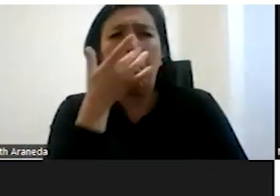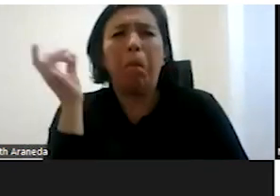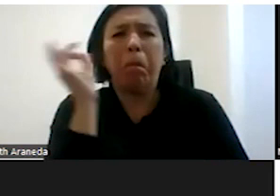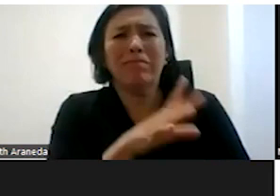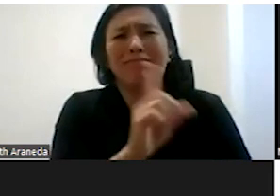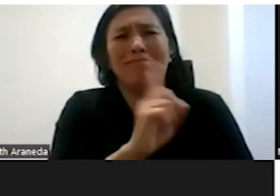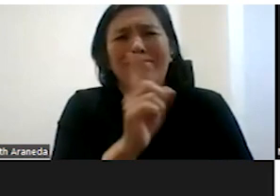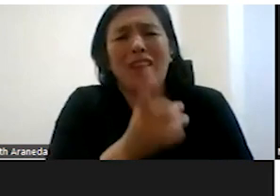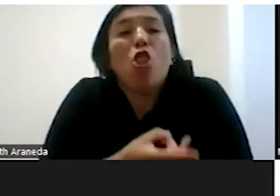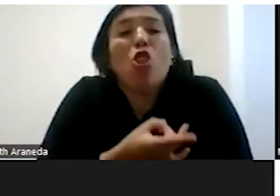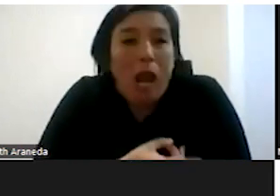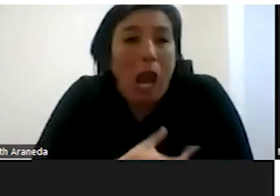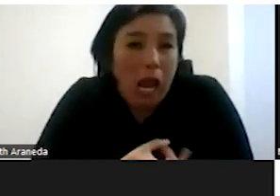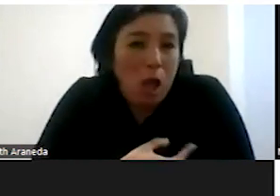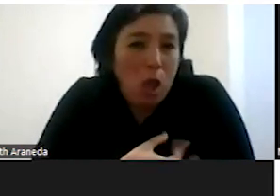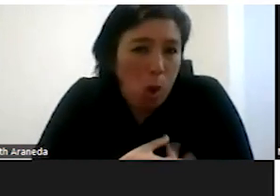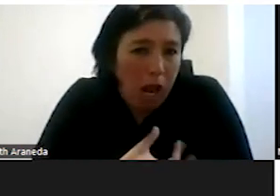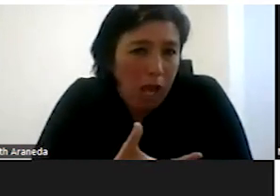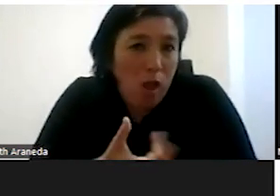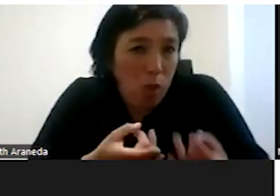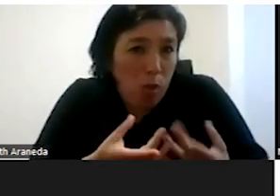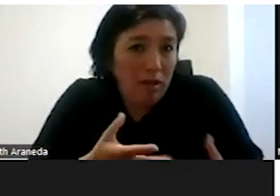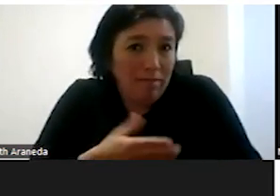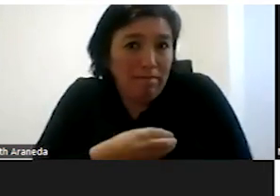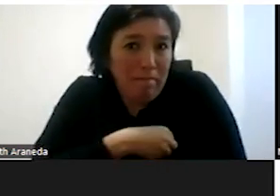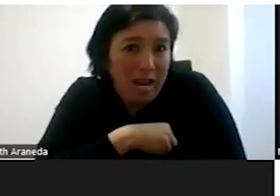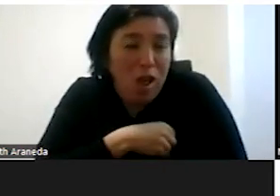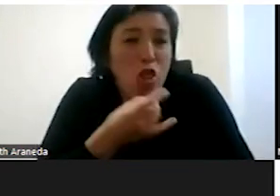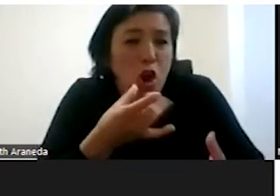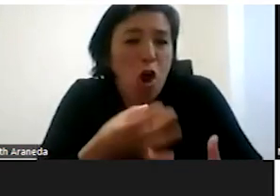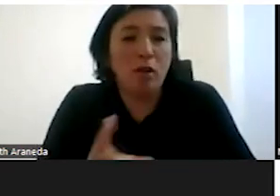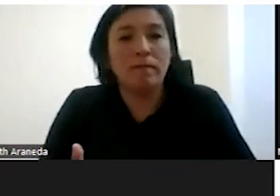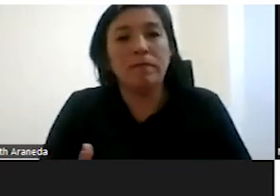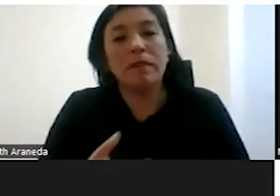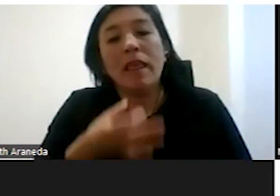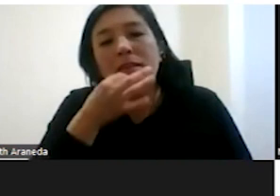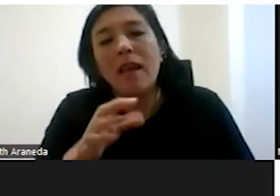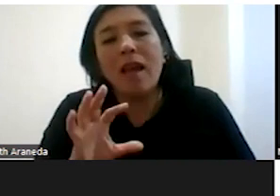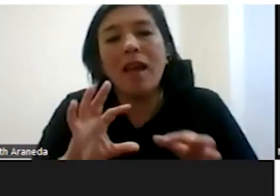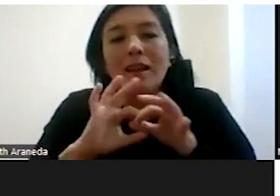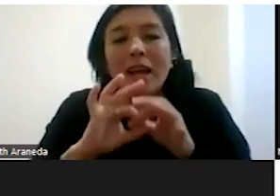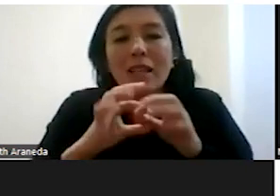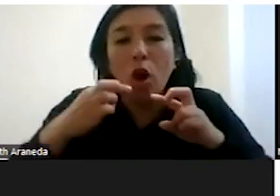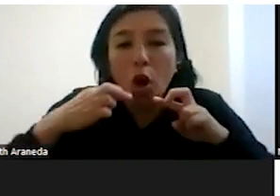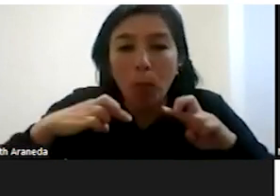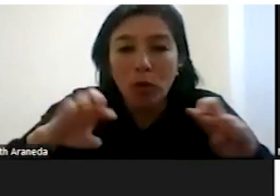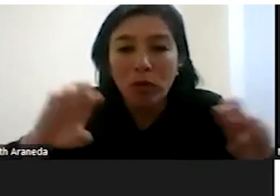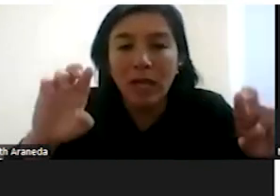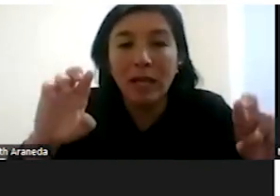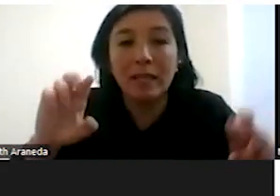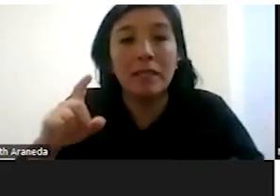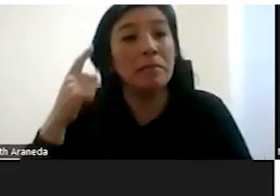de pena, de dolor, pero como hay que hacer algo, yo agradezco esta instancia y con José Miguel vamos a